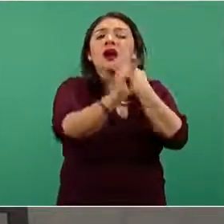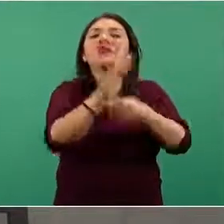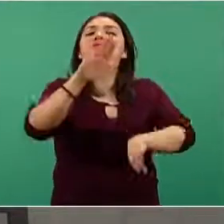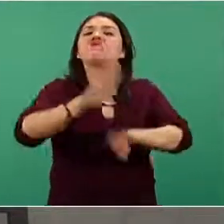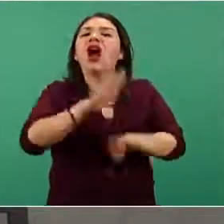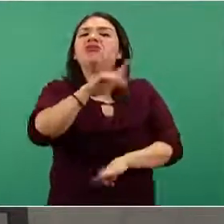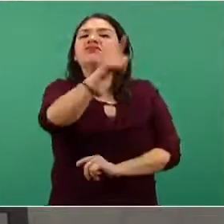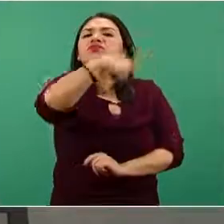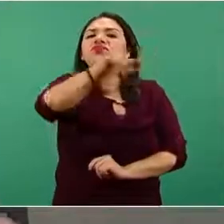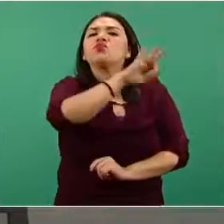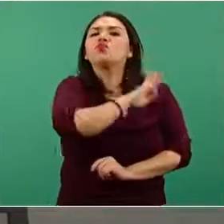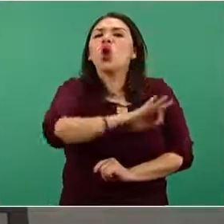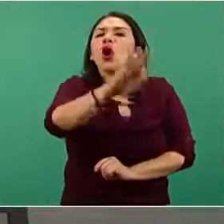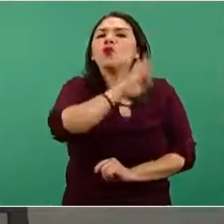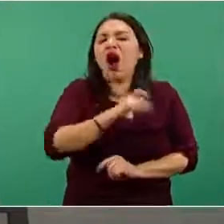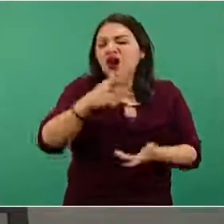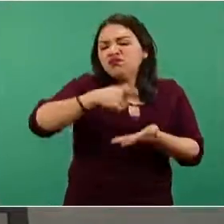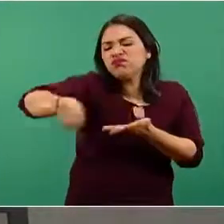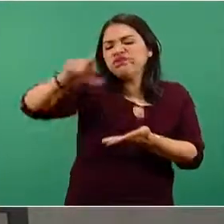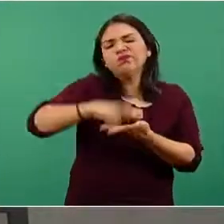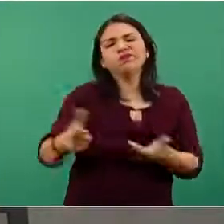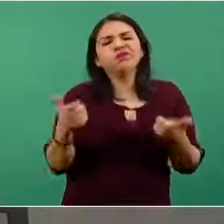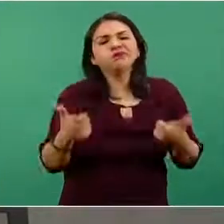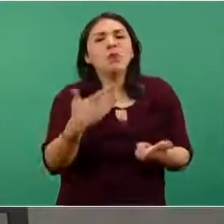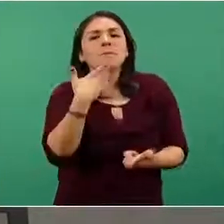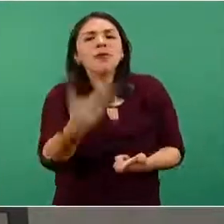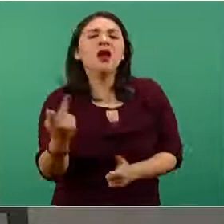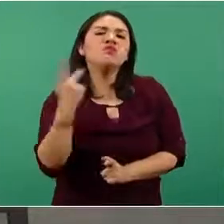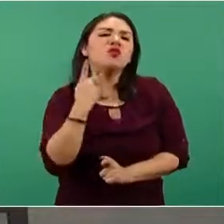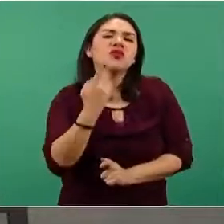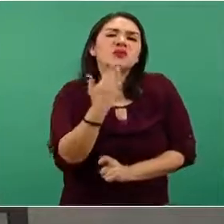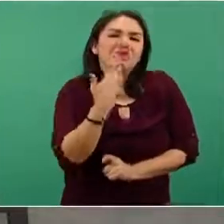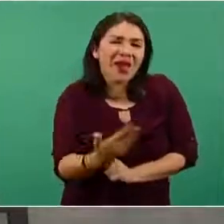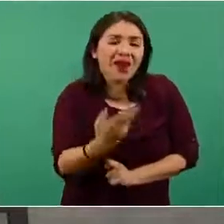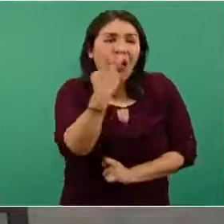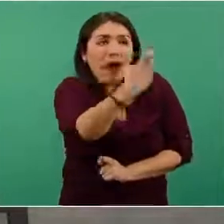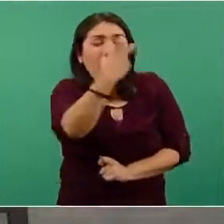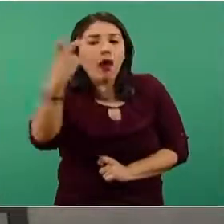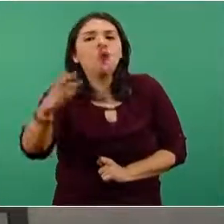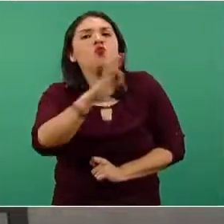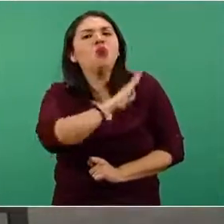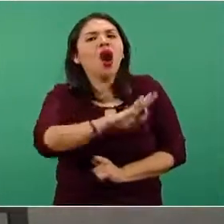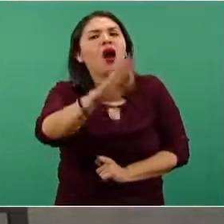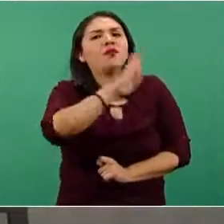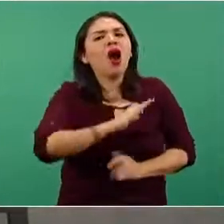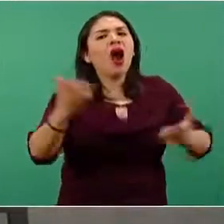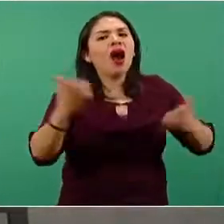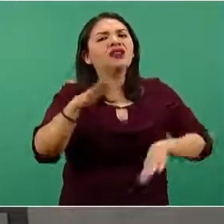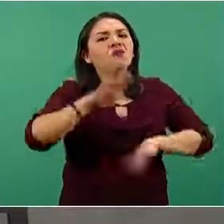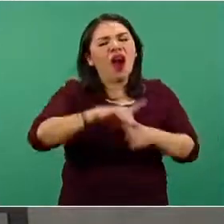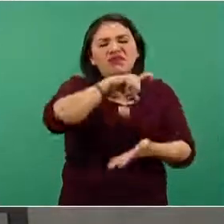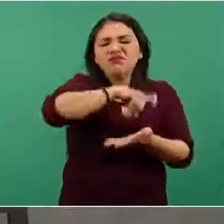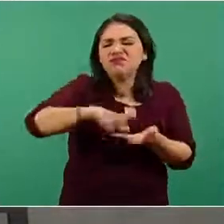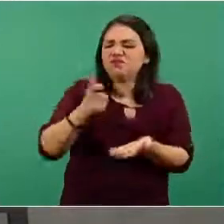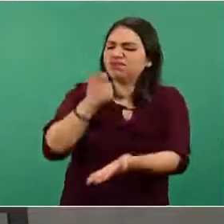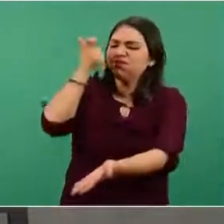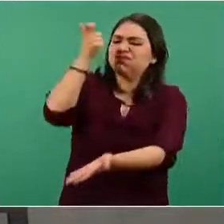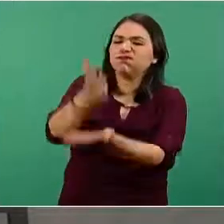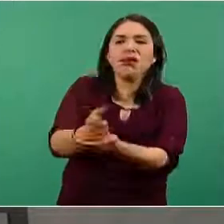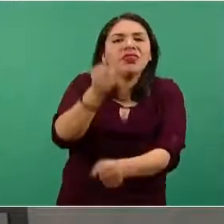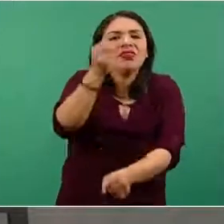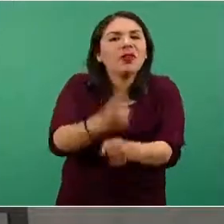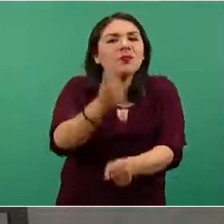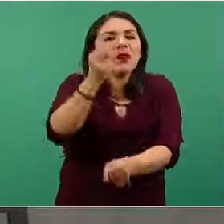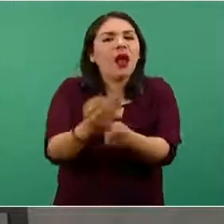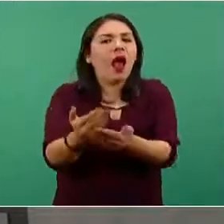alta capacidad financiera y quizá política que están logrando tener un aporte más temprano